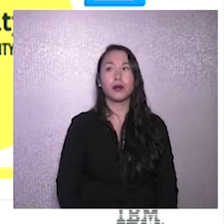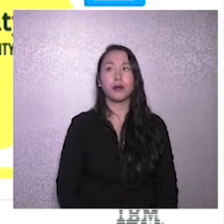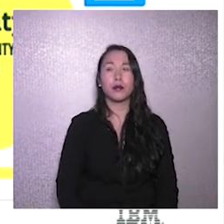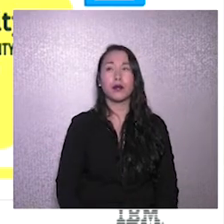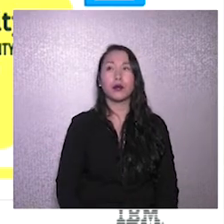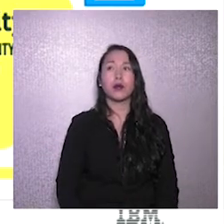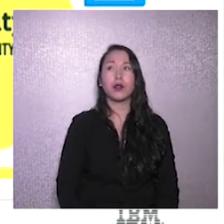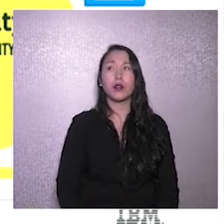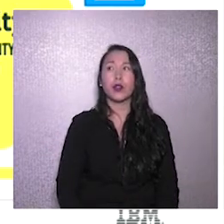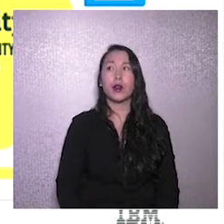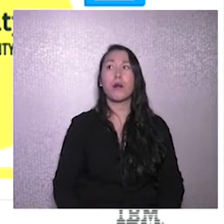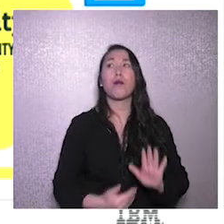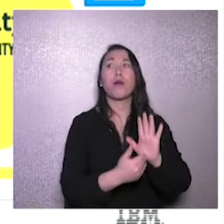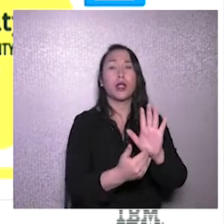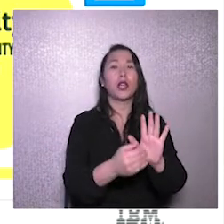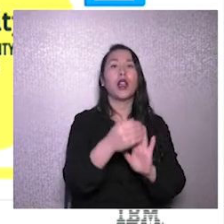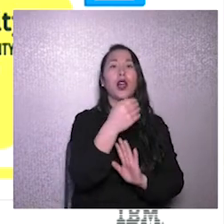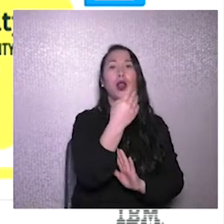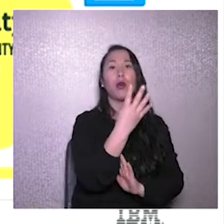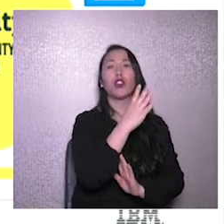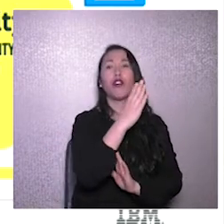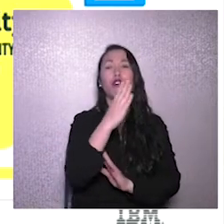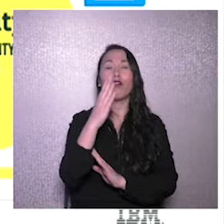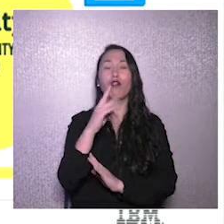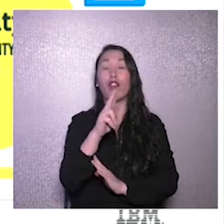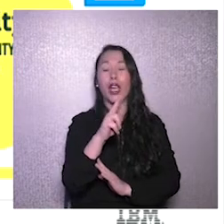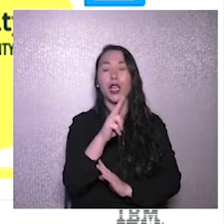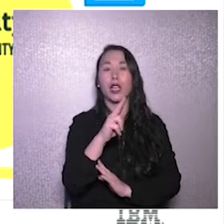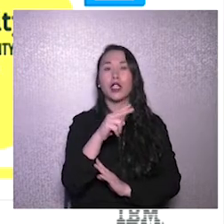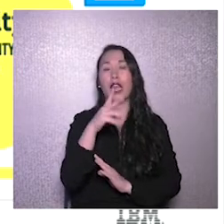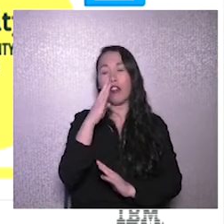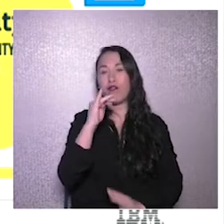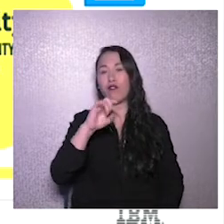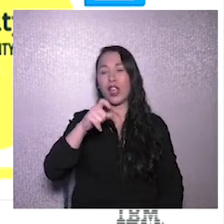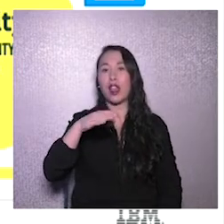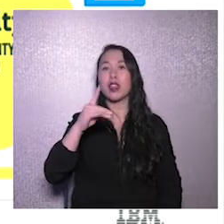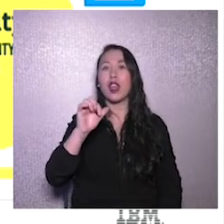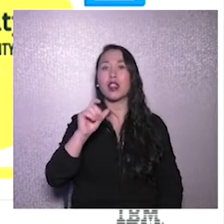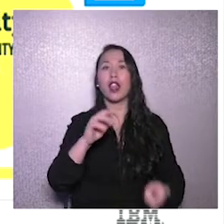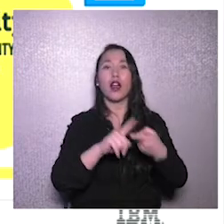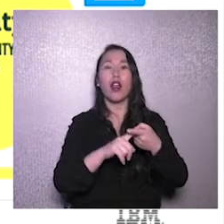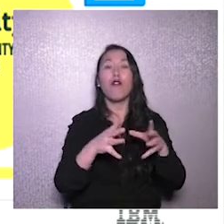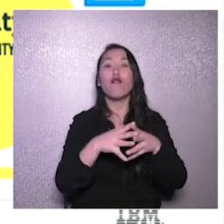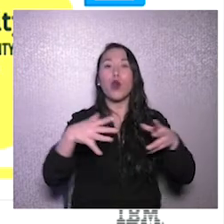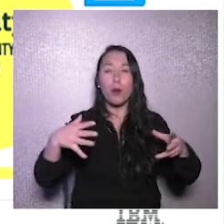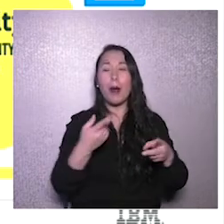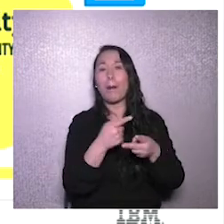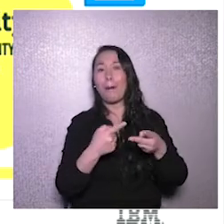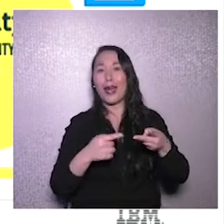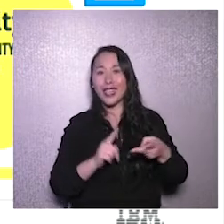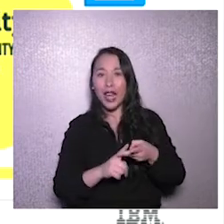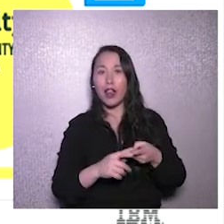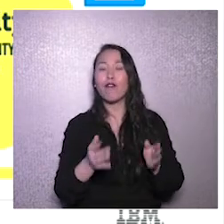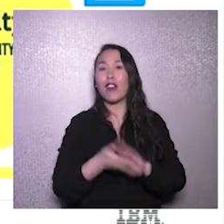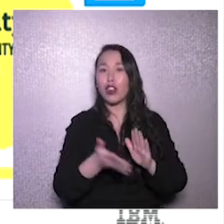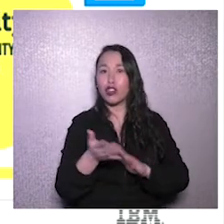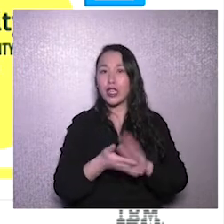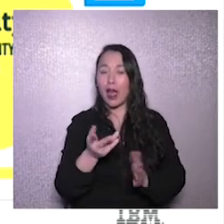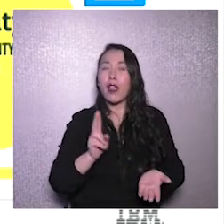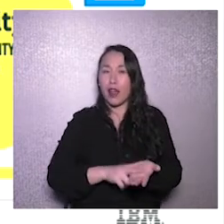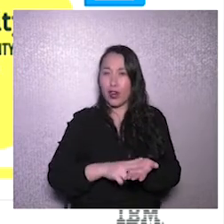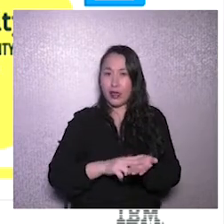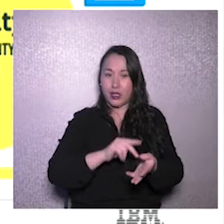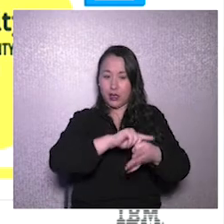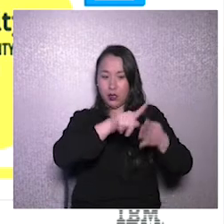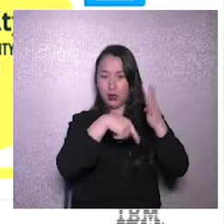4 Bs del Big Data, que es el volumen, la variedad, la velocidad y la veracidad. Y todas estas